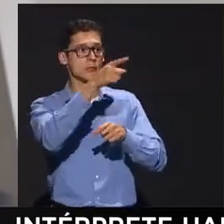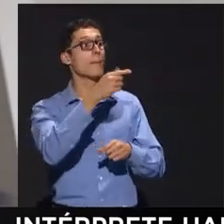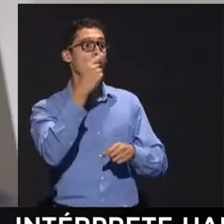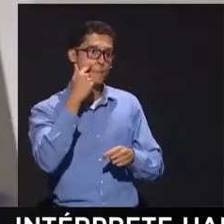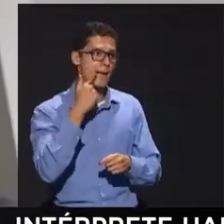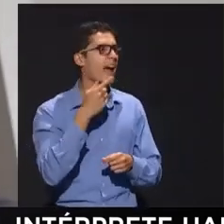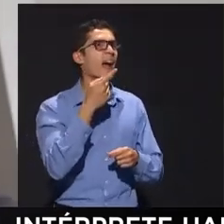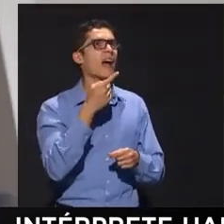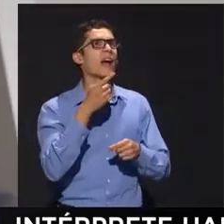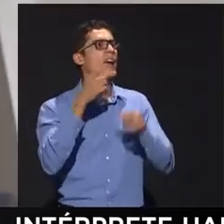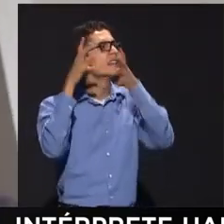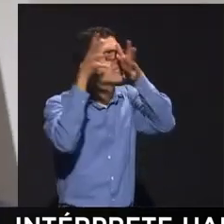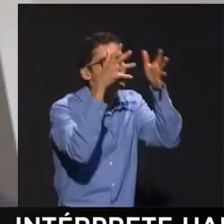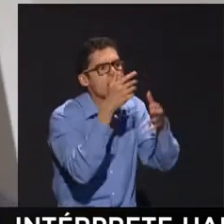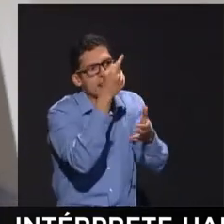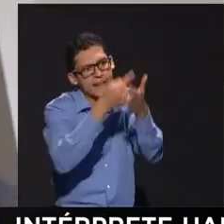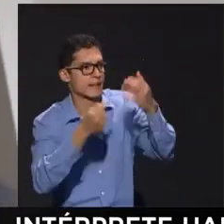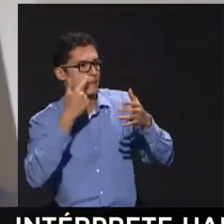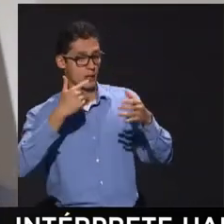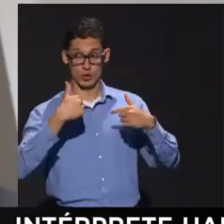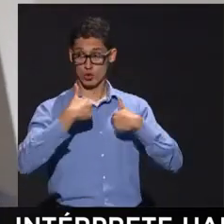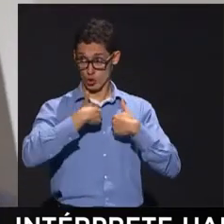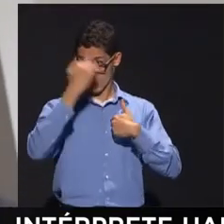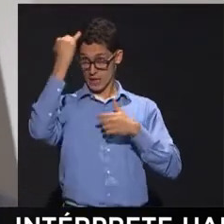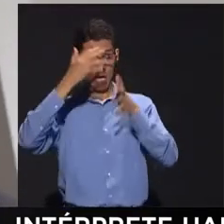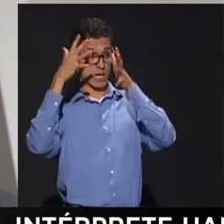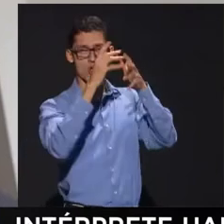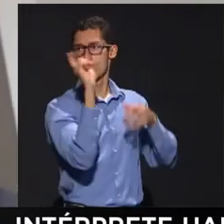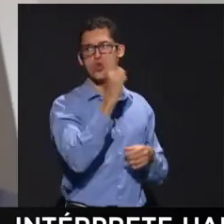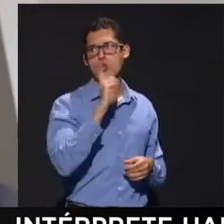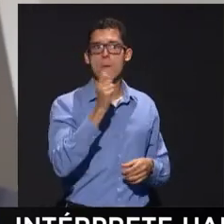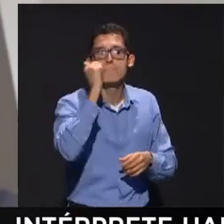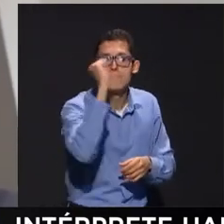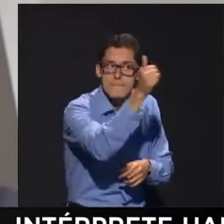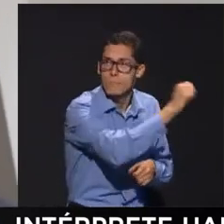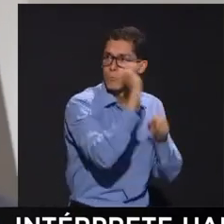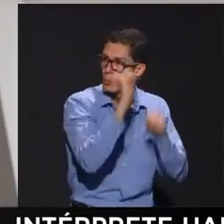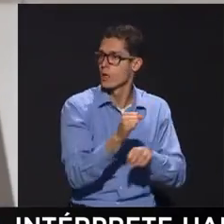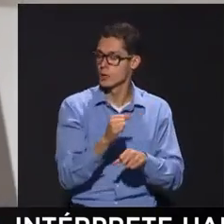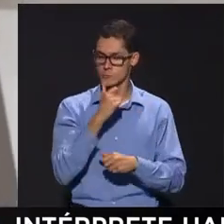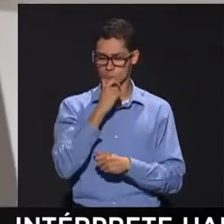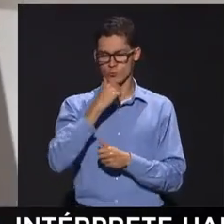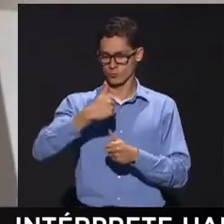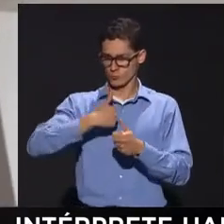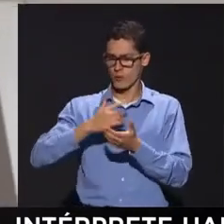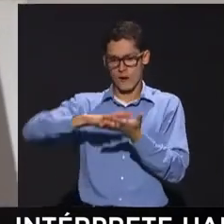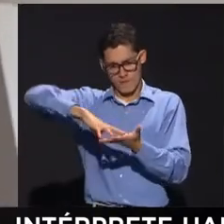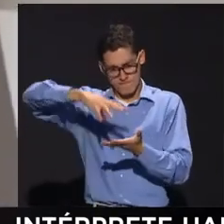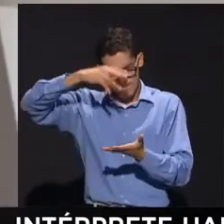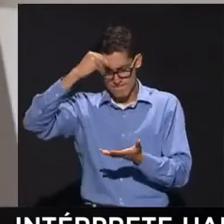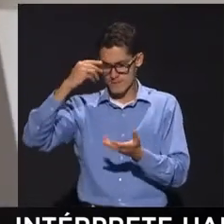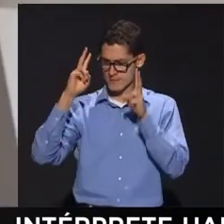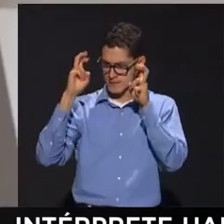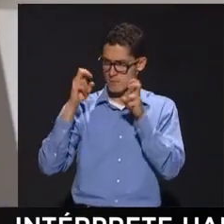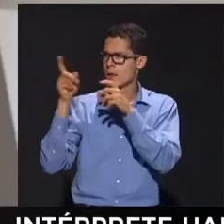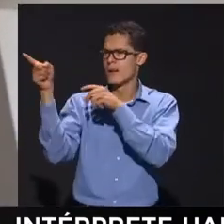ahora considerando el tema de la pandemia que impide que la gente interactúe de manera personal, sino que obliga a que la gente pues